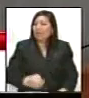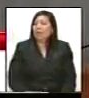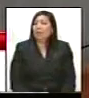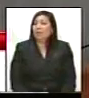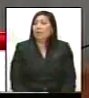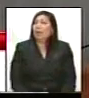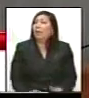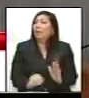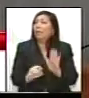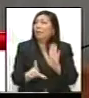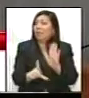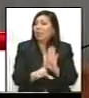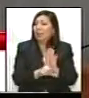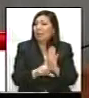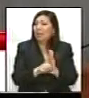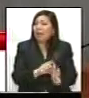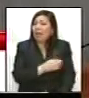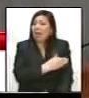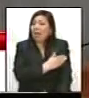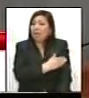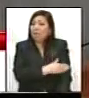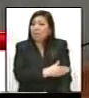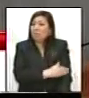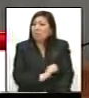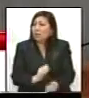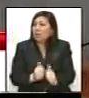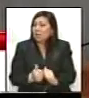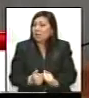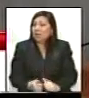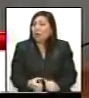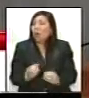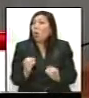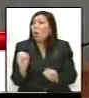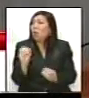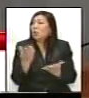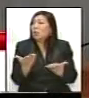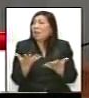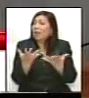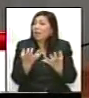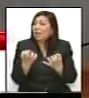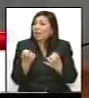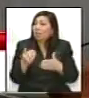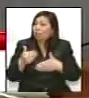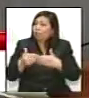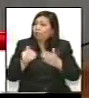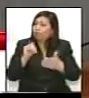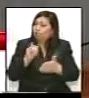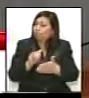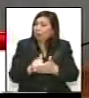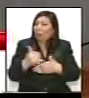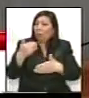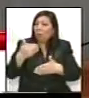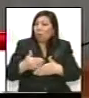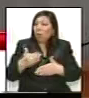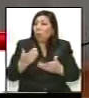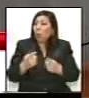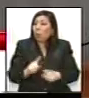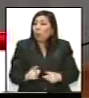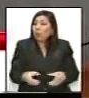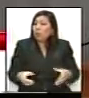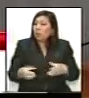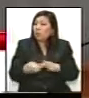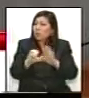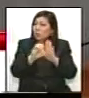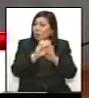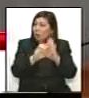legislar a favor de las reformas o simplemente se quiere seguir poniendo zancadillas cuando la comisión